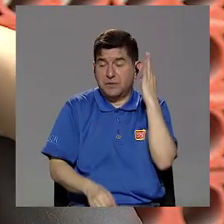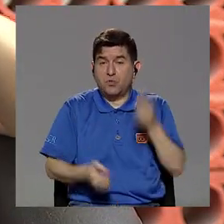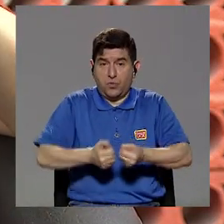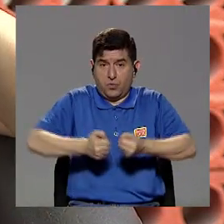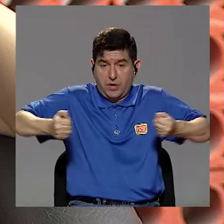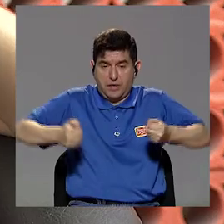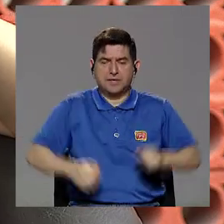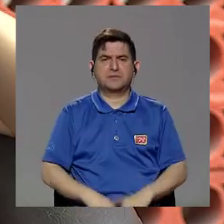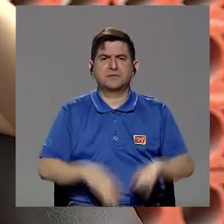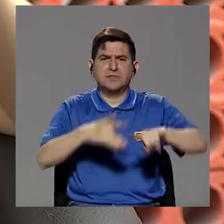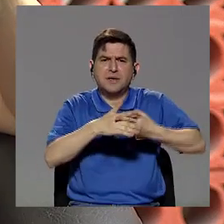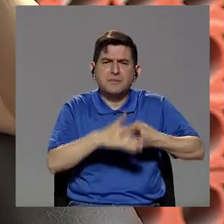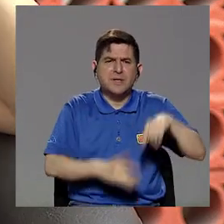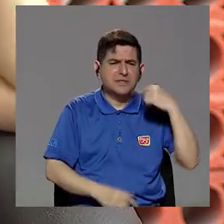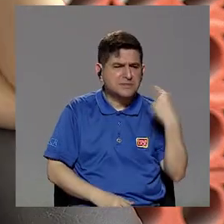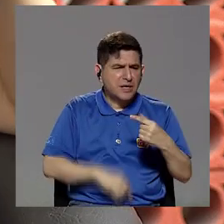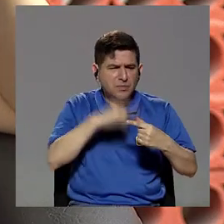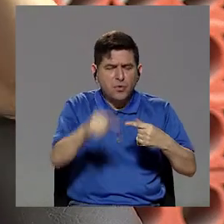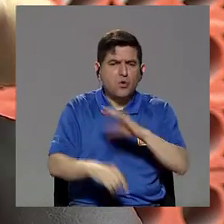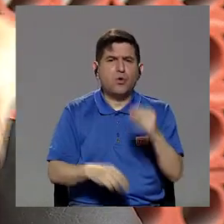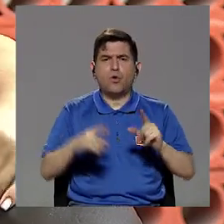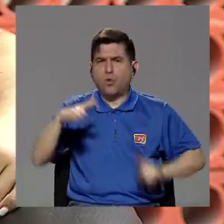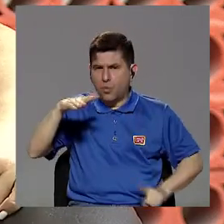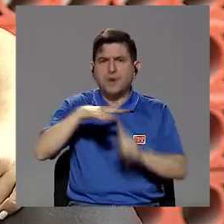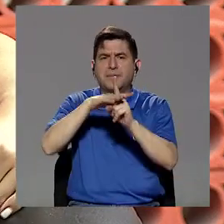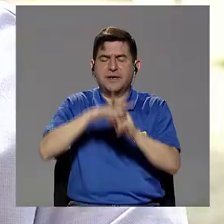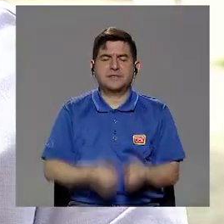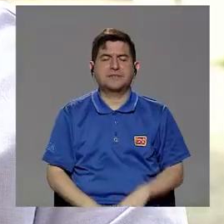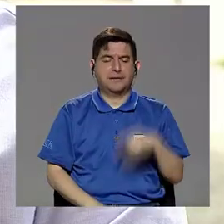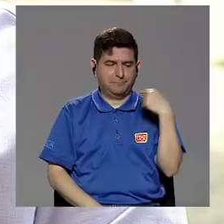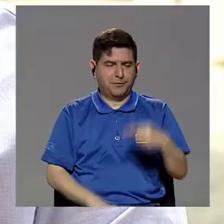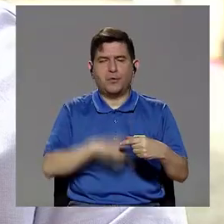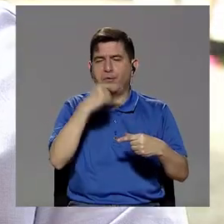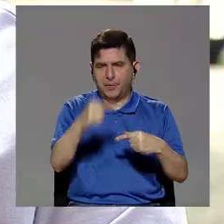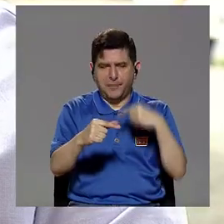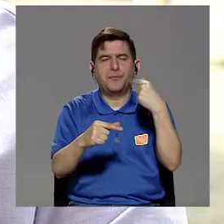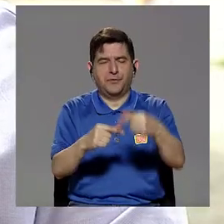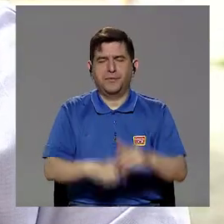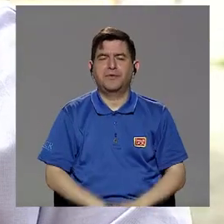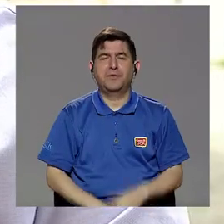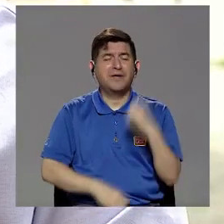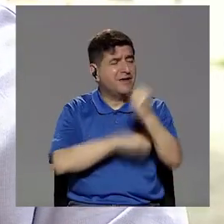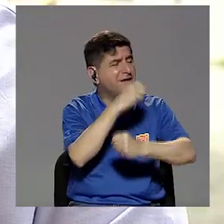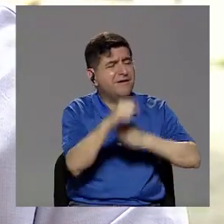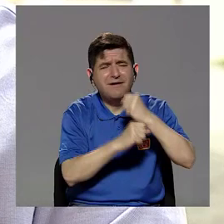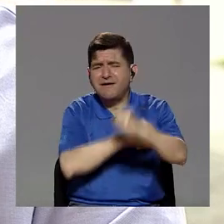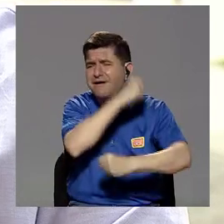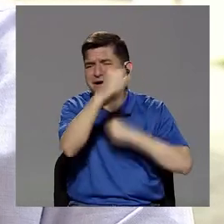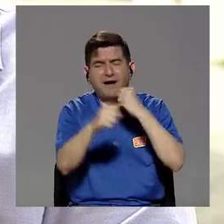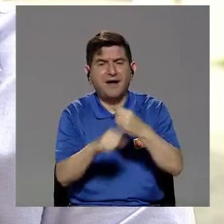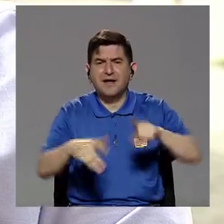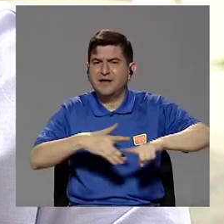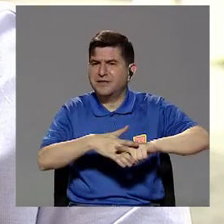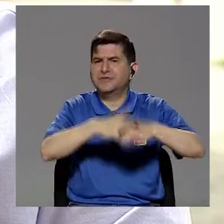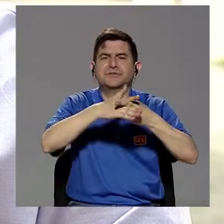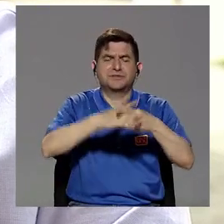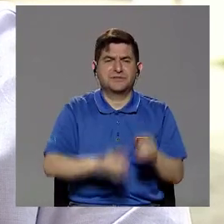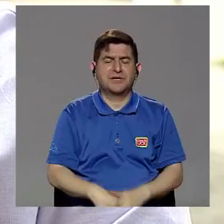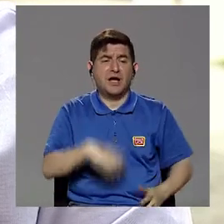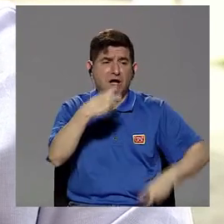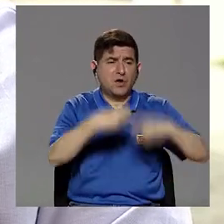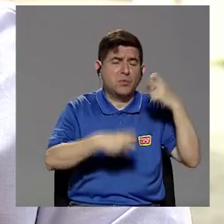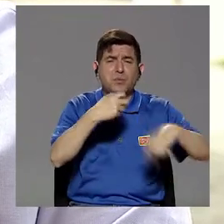incontinencia, doctor, empieza poco a poco o se presenta de una sola vez? No, generalmente empieza poco a poco, es gradual y por muchos años. O sea, generalmente